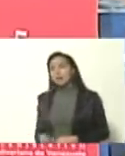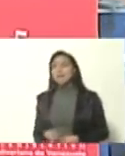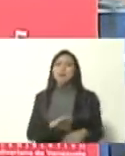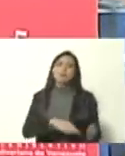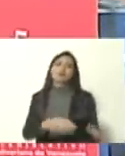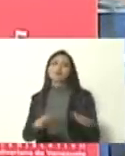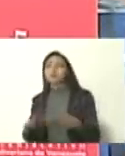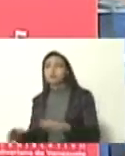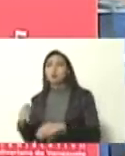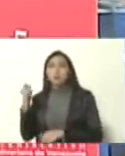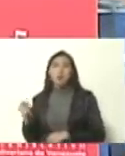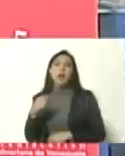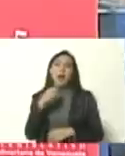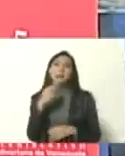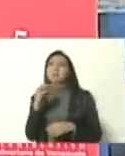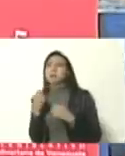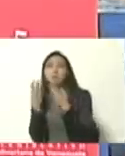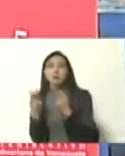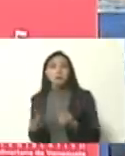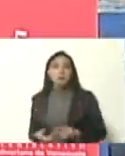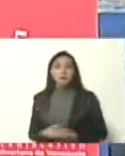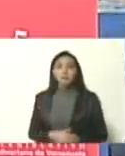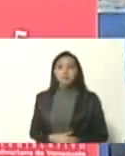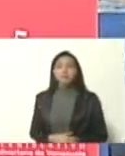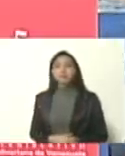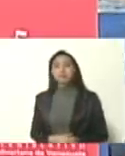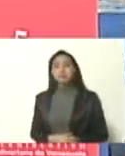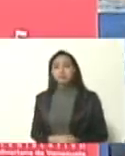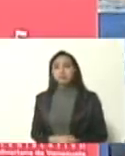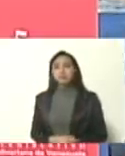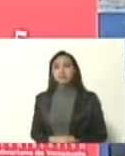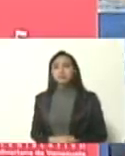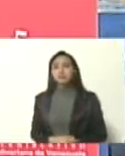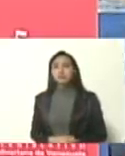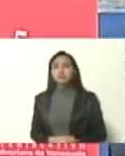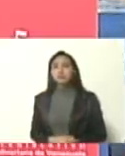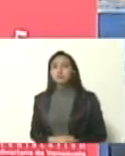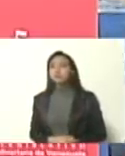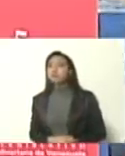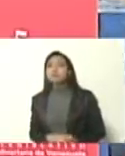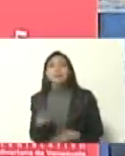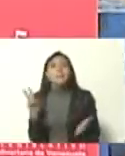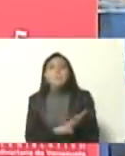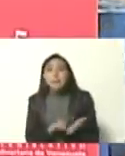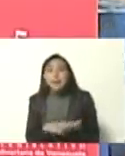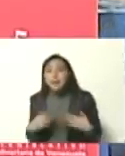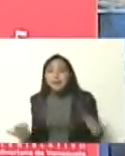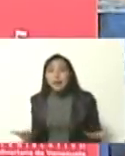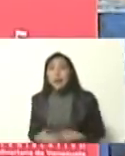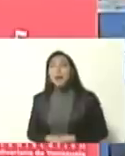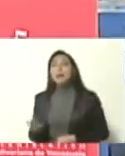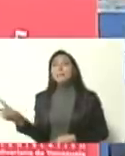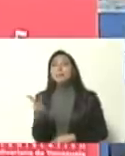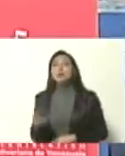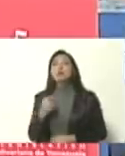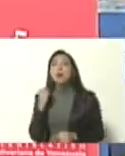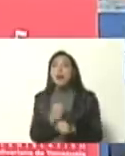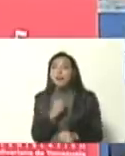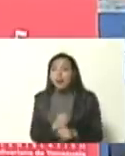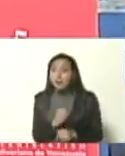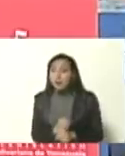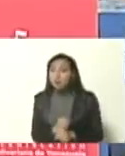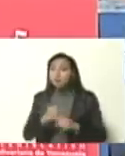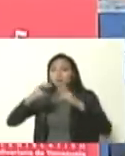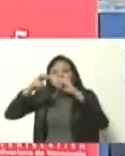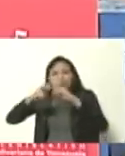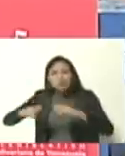cuántos diputados y no sé cuántas diputadas. La verdad es que Venezuela, con un trabajo muy